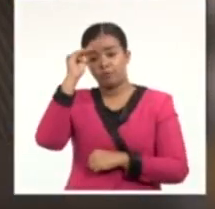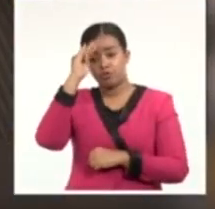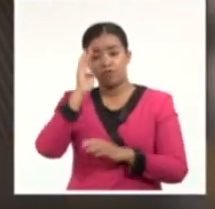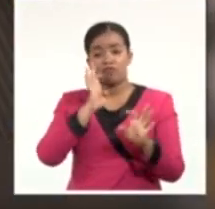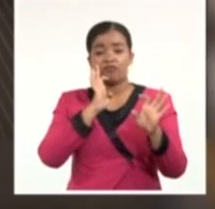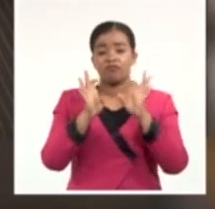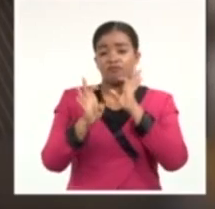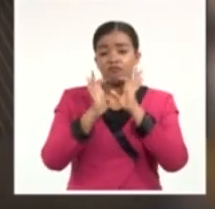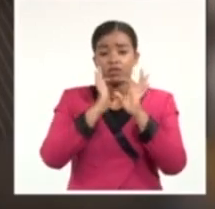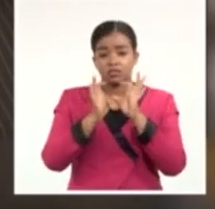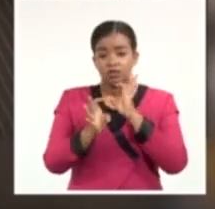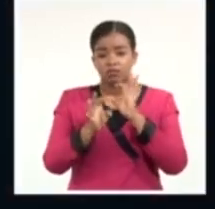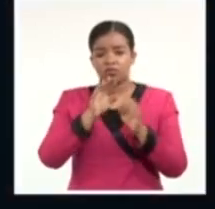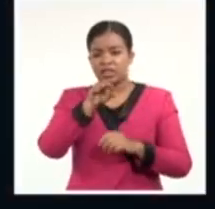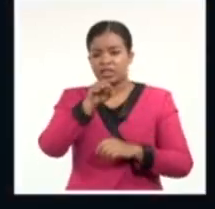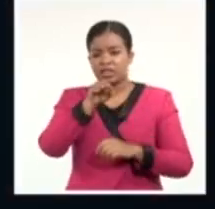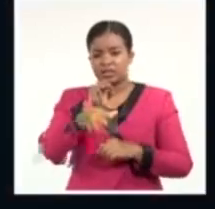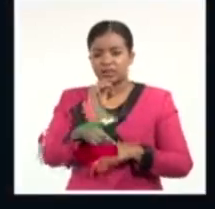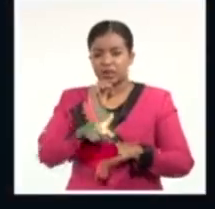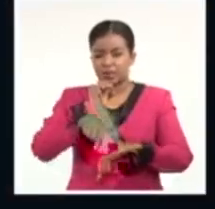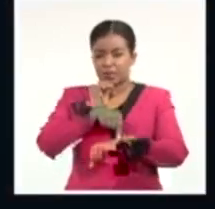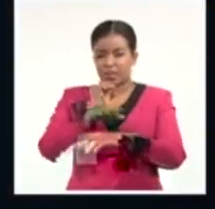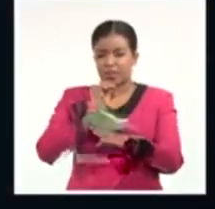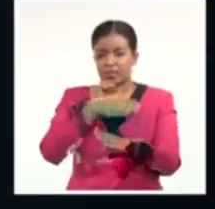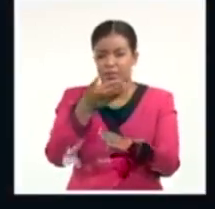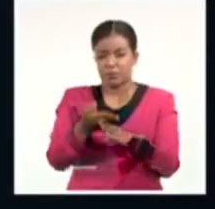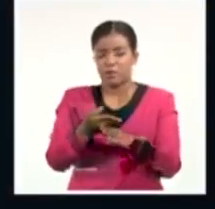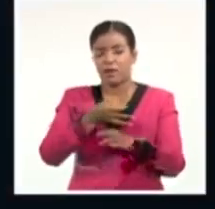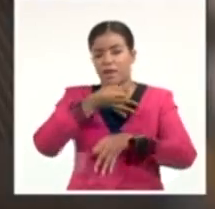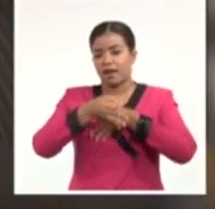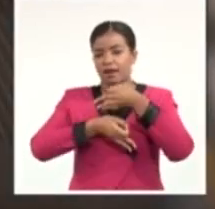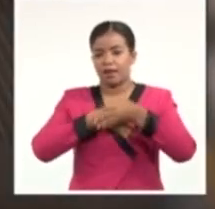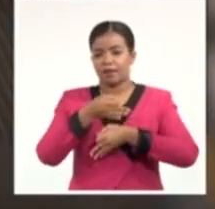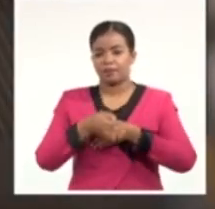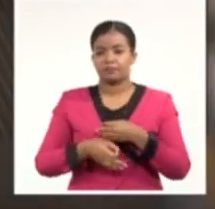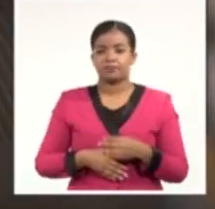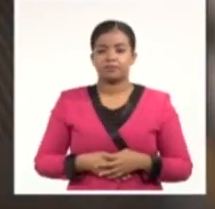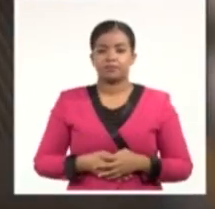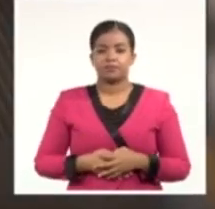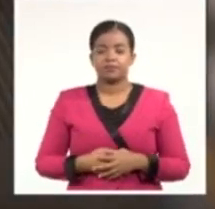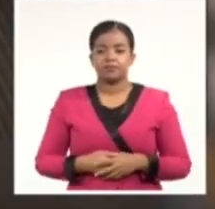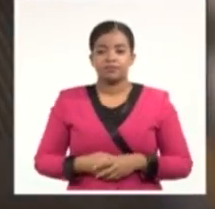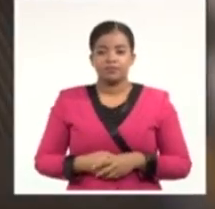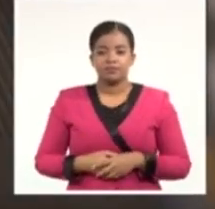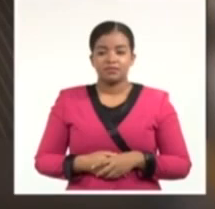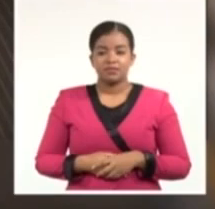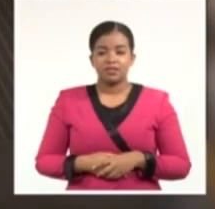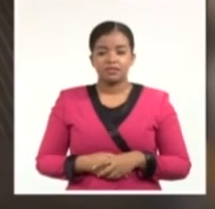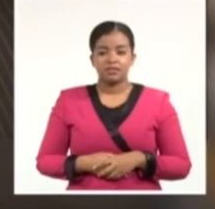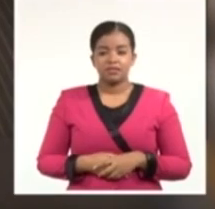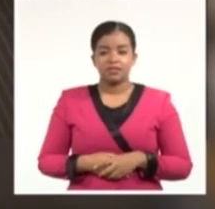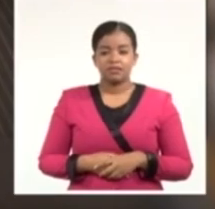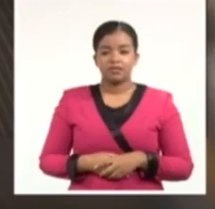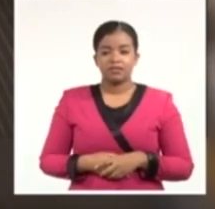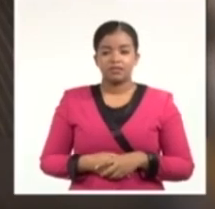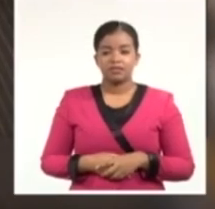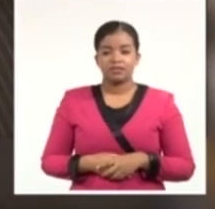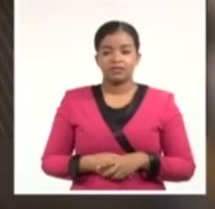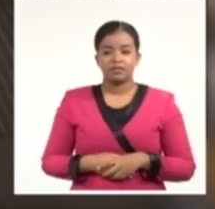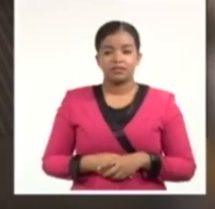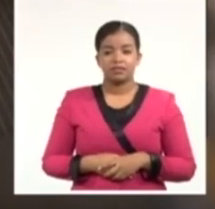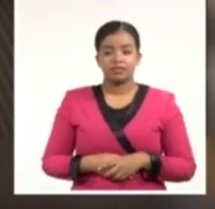de la Cancillería cubana horas después de la ceremonia en Naciones Unidas. La presidencia de Cuba significa